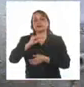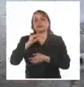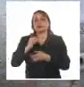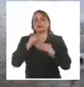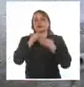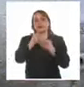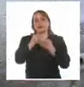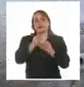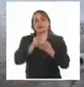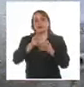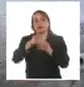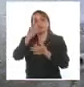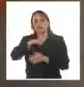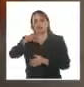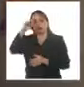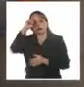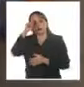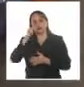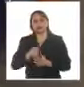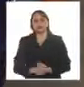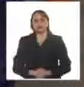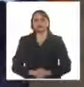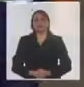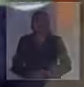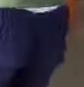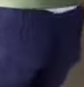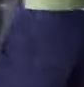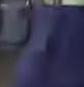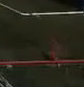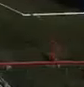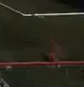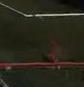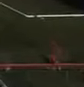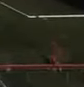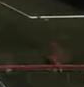el vital servicio. Bernardo Espinosa, Canal Cubano de Noticias.